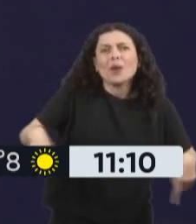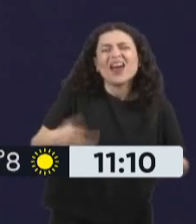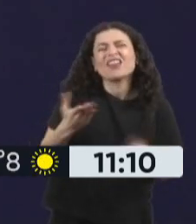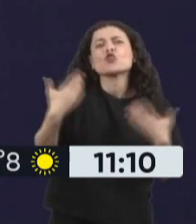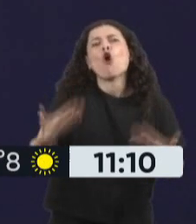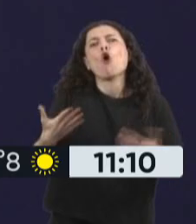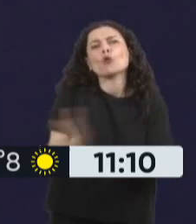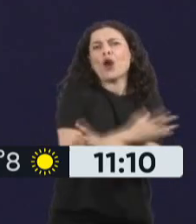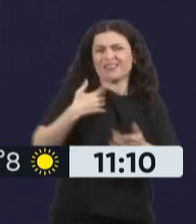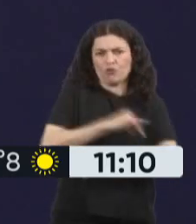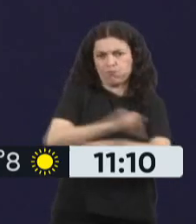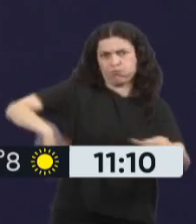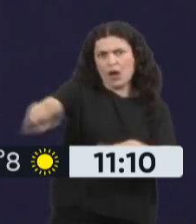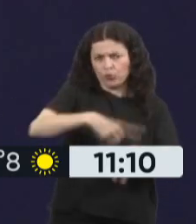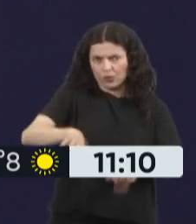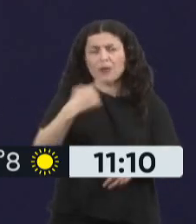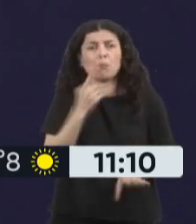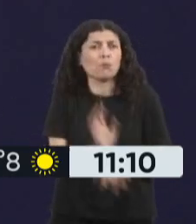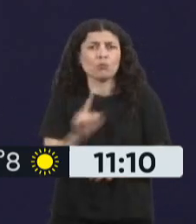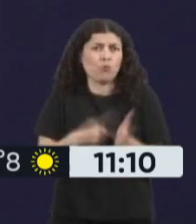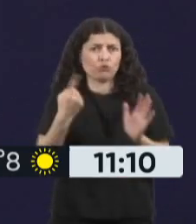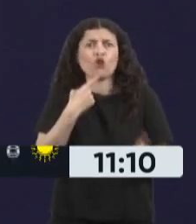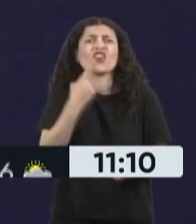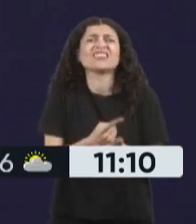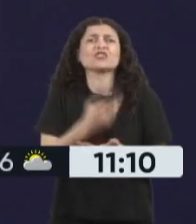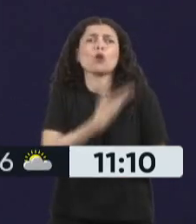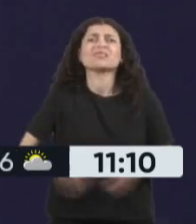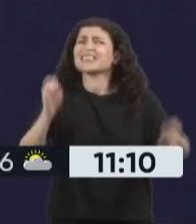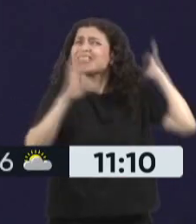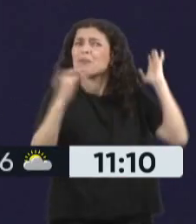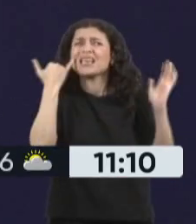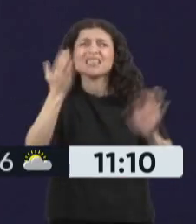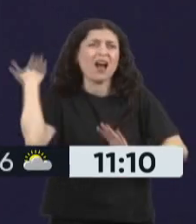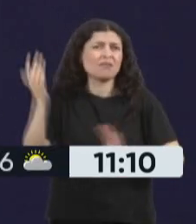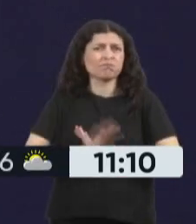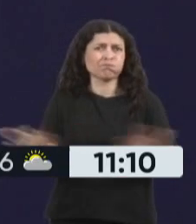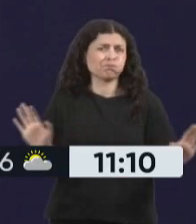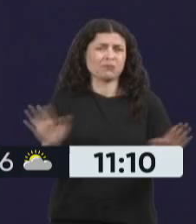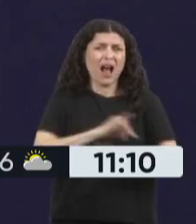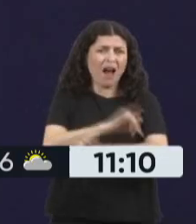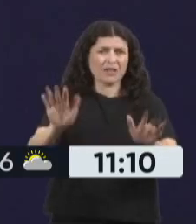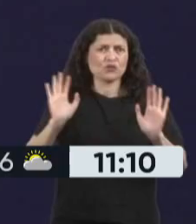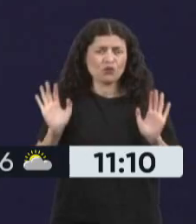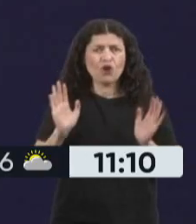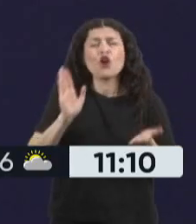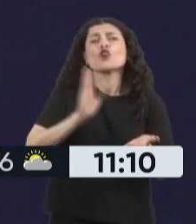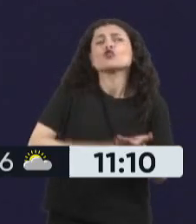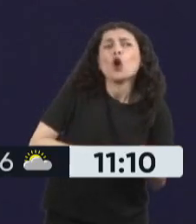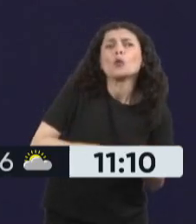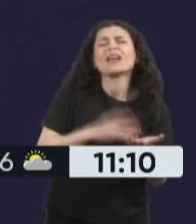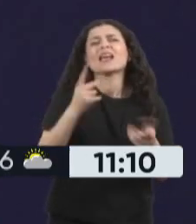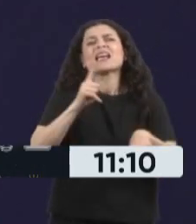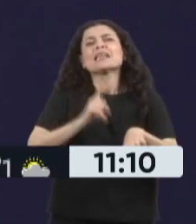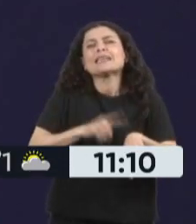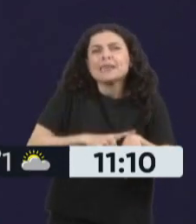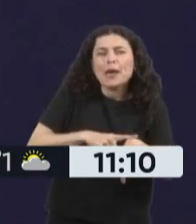comunicar, pero la decisión del presidente está tomada y con respecto al tema burocrático,